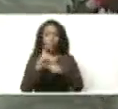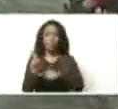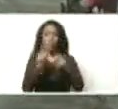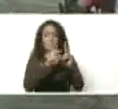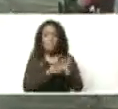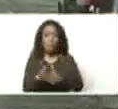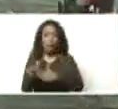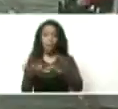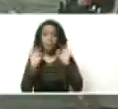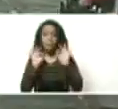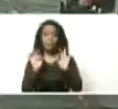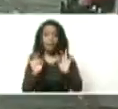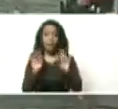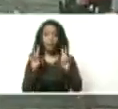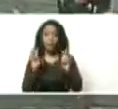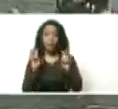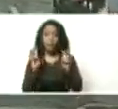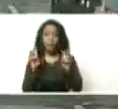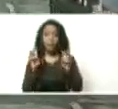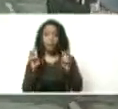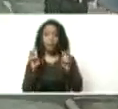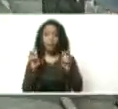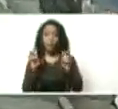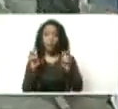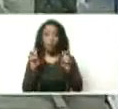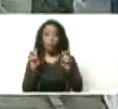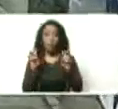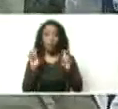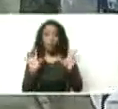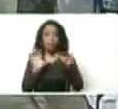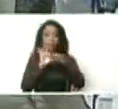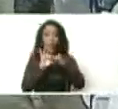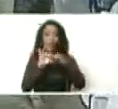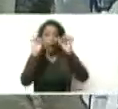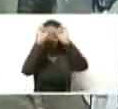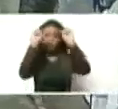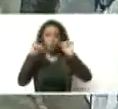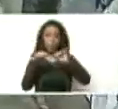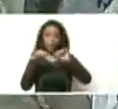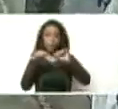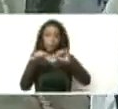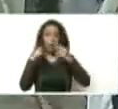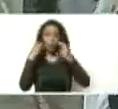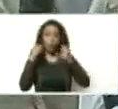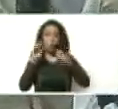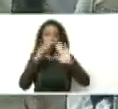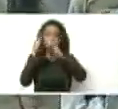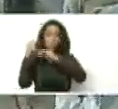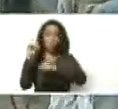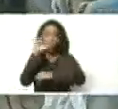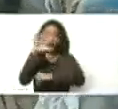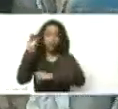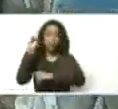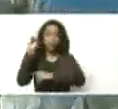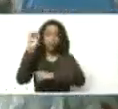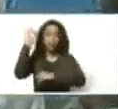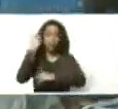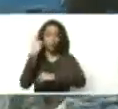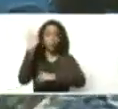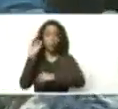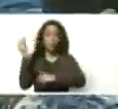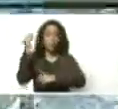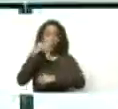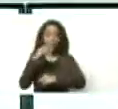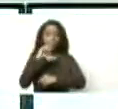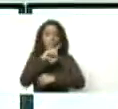especial nuevo que se articula el sistema económico comunal con el 50 por ciento 10 más de